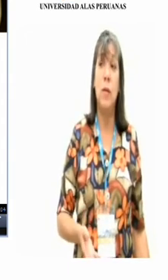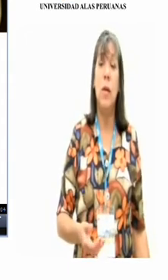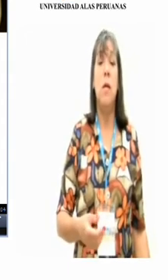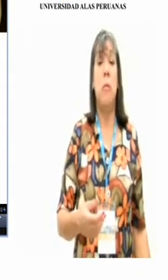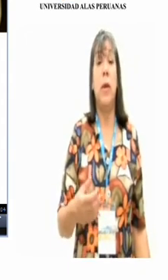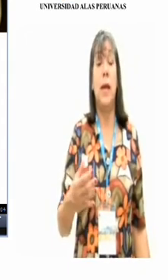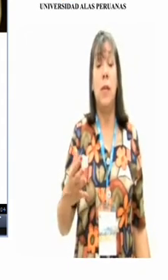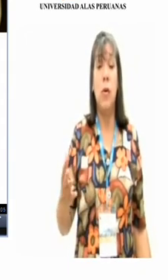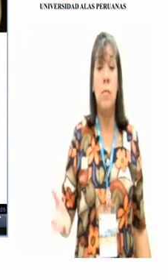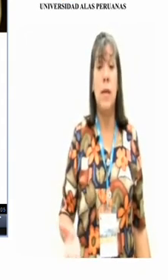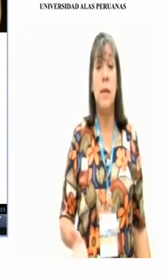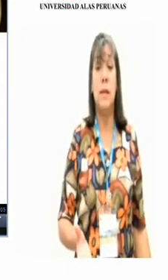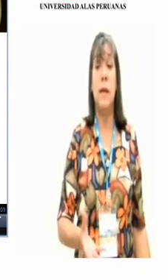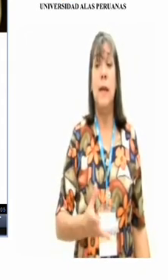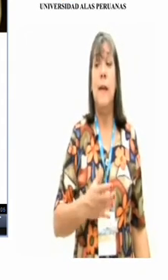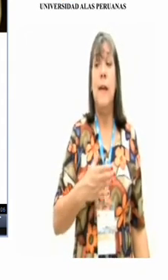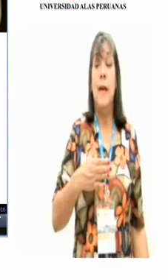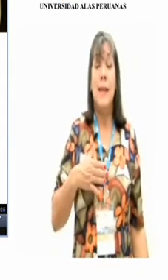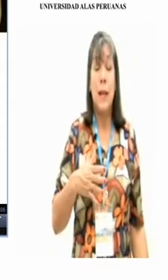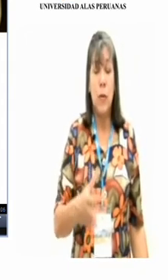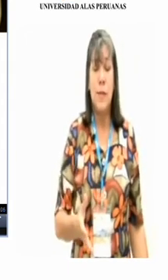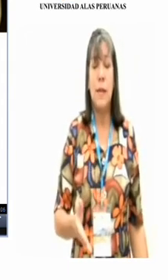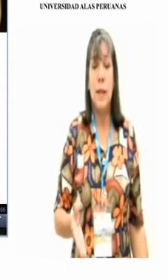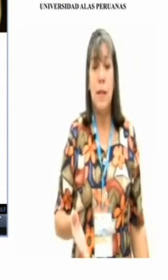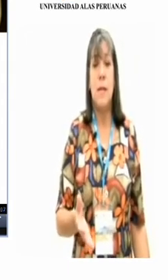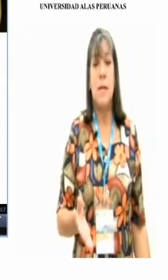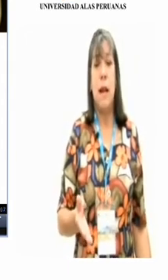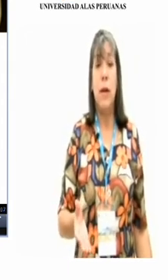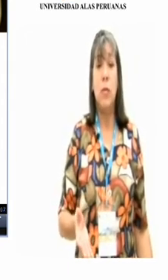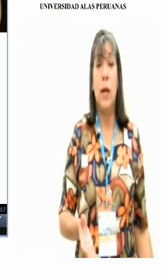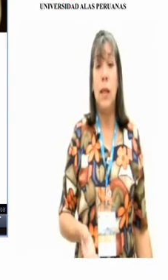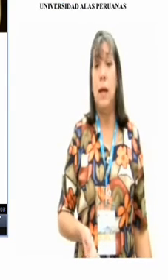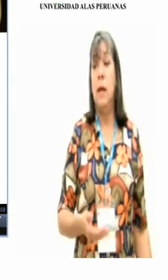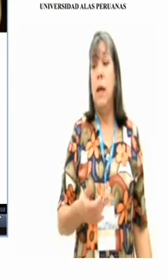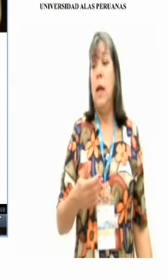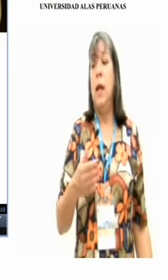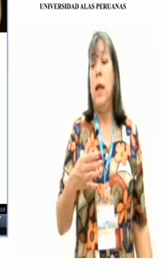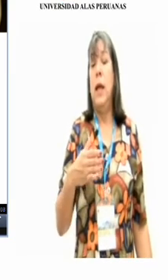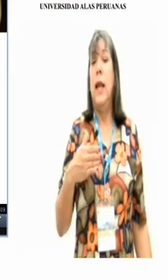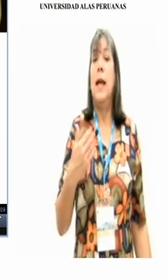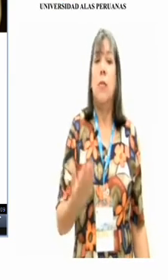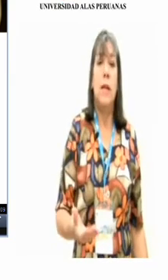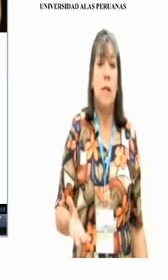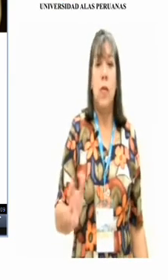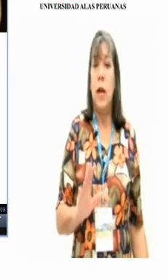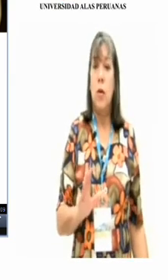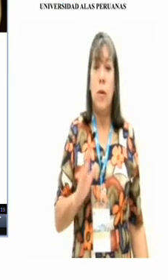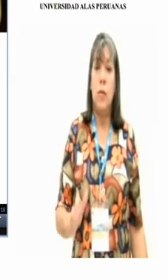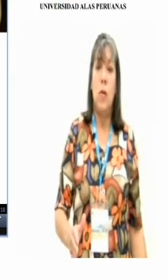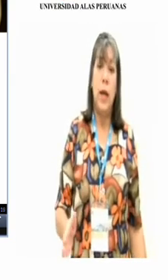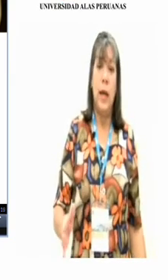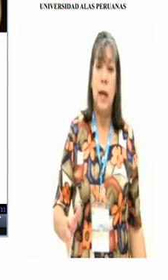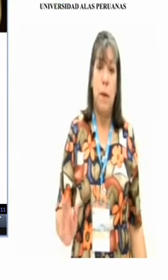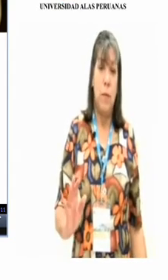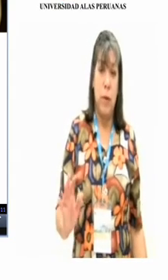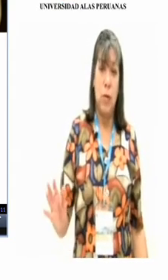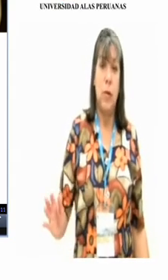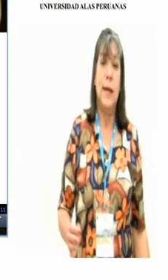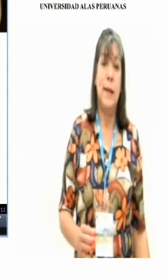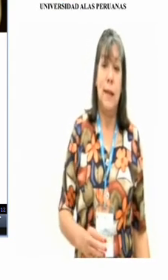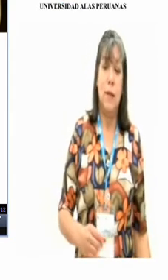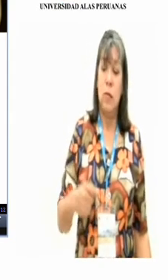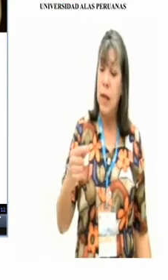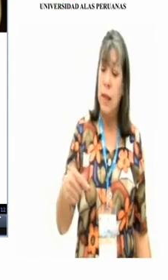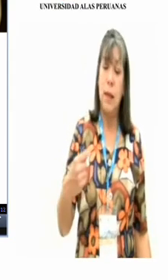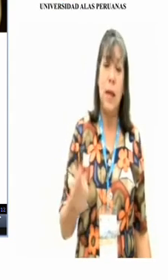e innovando, porque en estos ambientes, con esa tendencia hacia la virtualidad, la actualización y la innovación es el pan